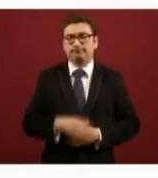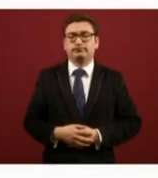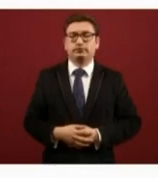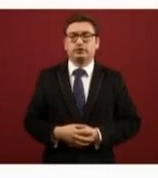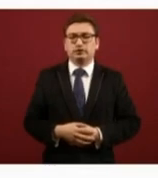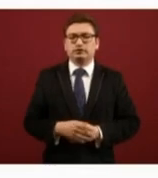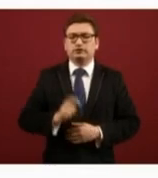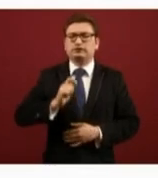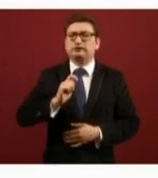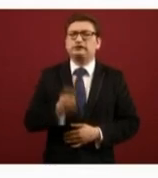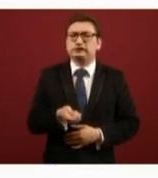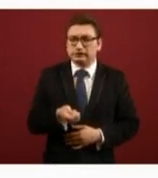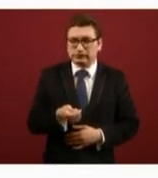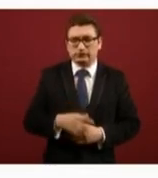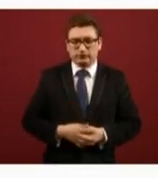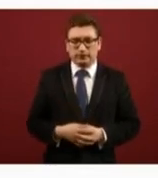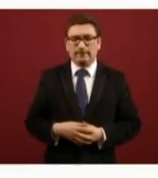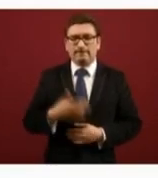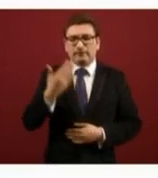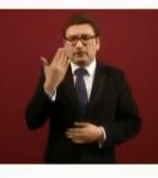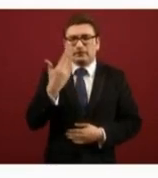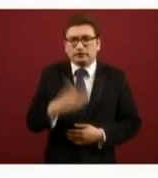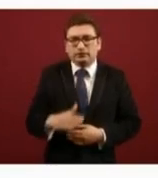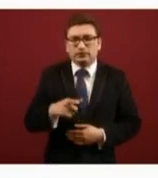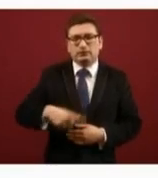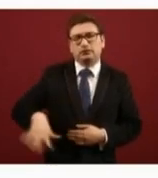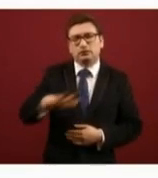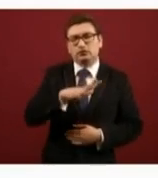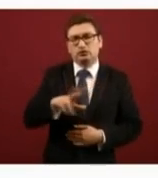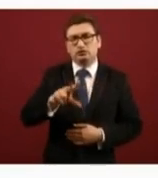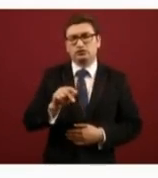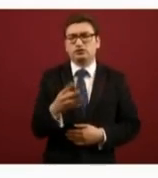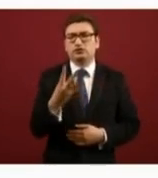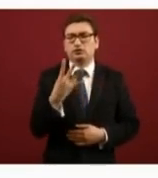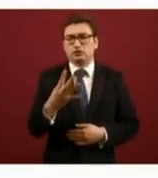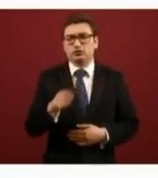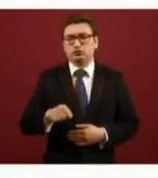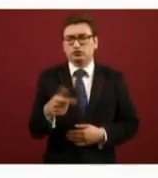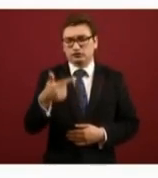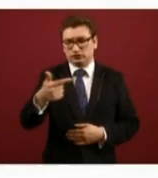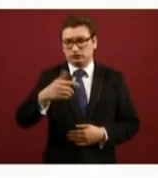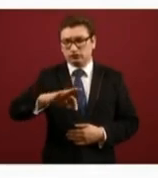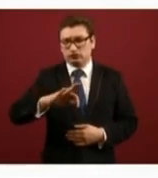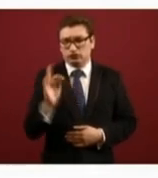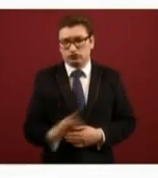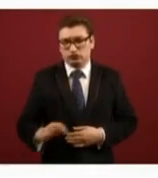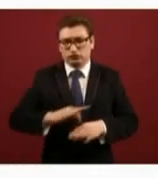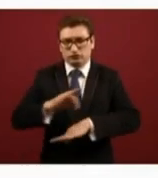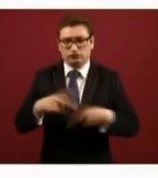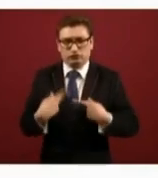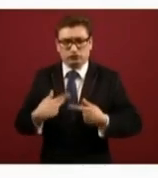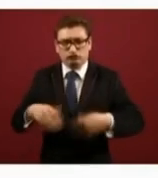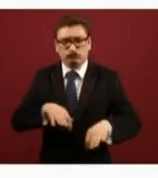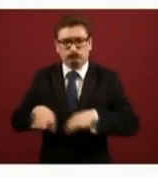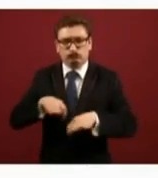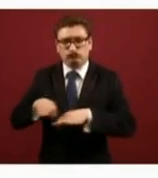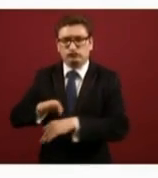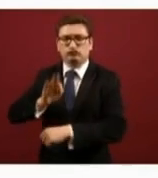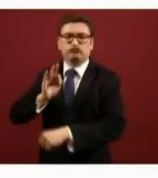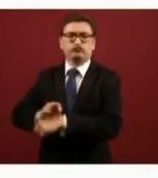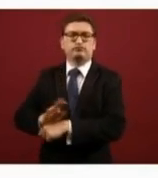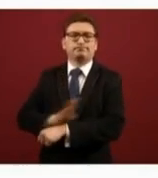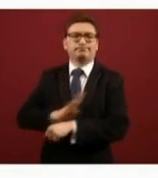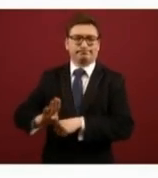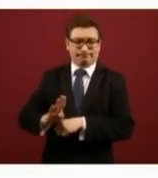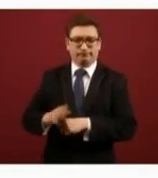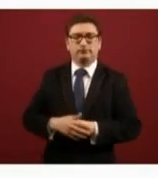Esto representa una cobertura, un avance del 84.7% de productores beneficiados